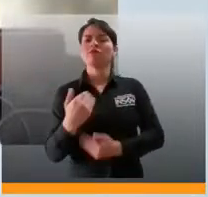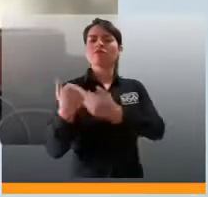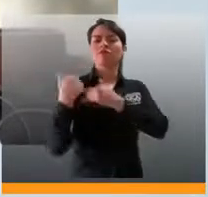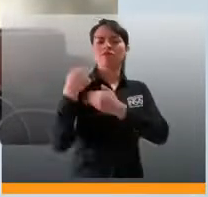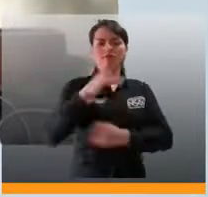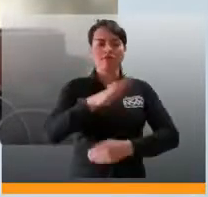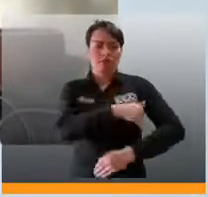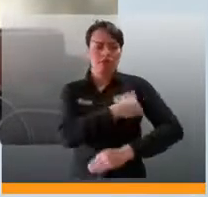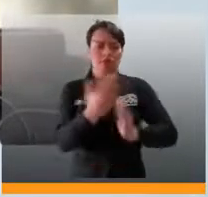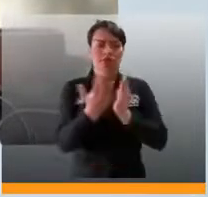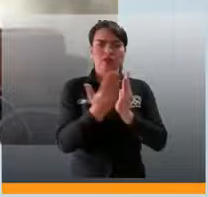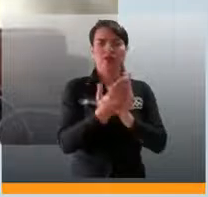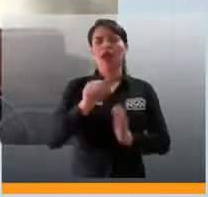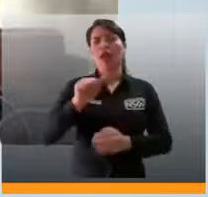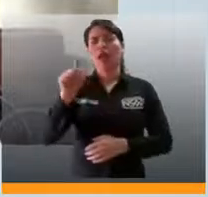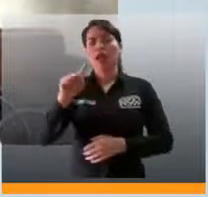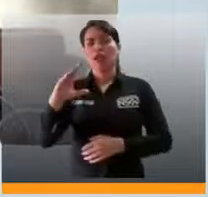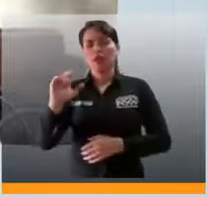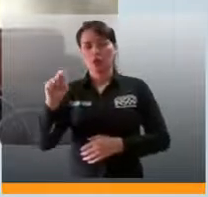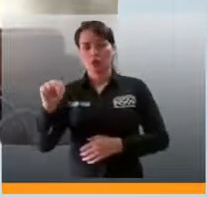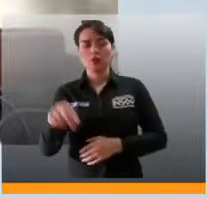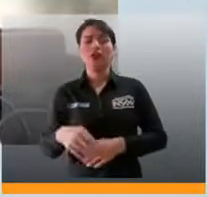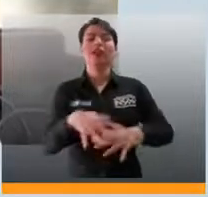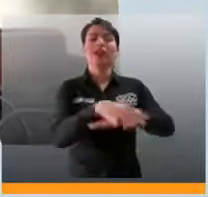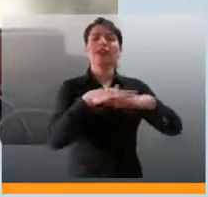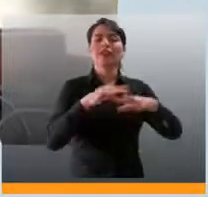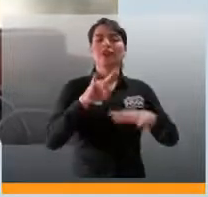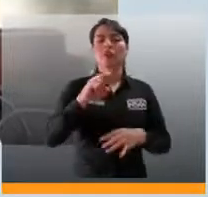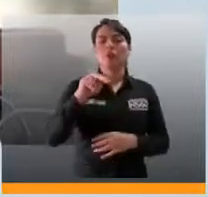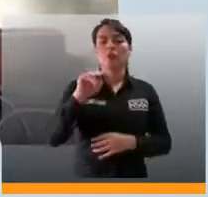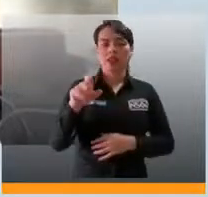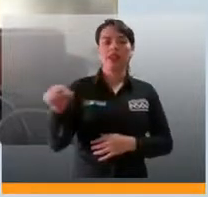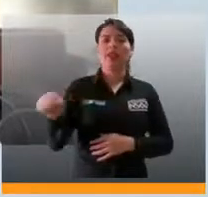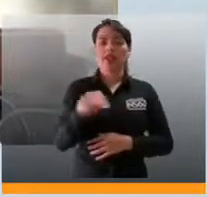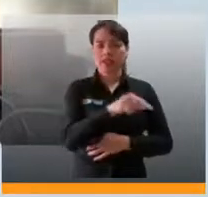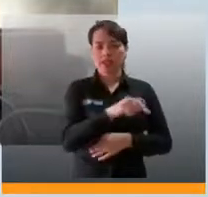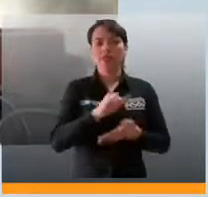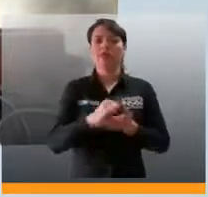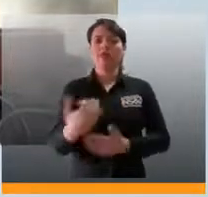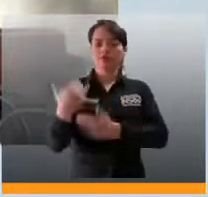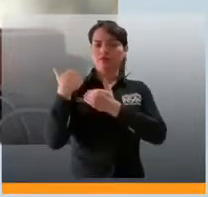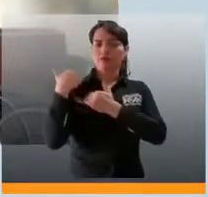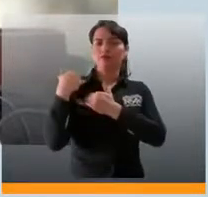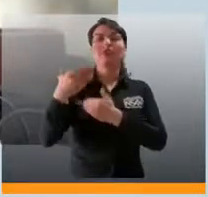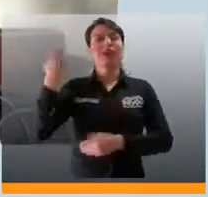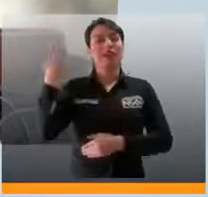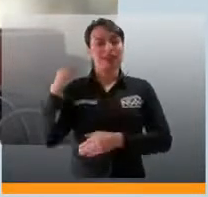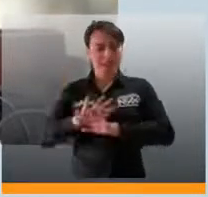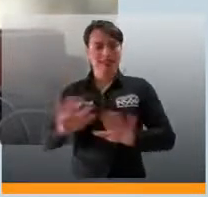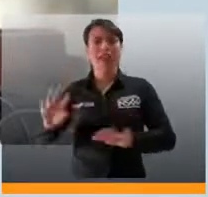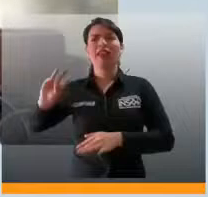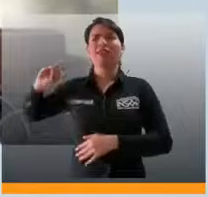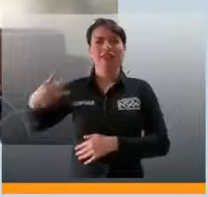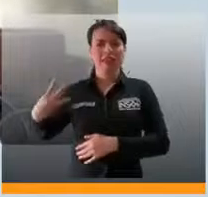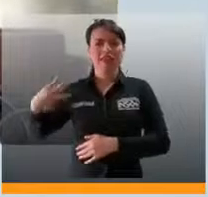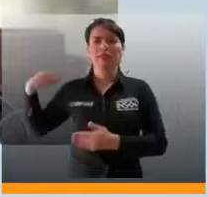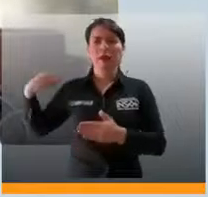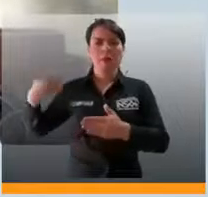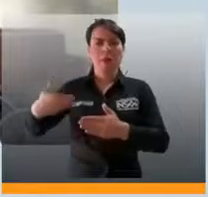2020. Este evento es organizado por el MEN, ASCUN y la Red Universitaria para la Educación con Tecnología,